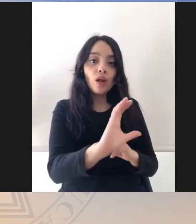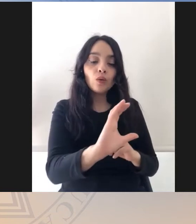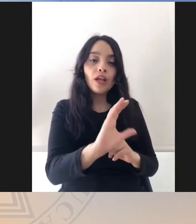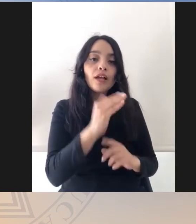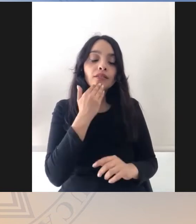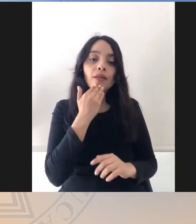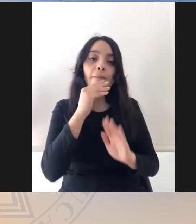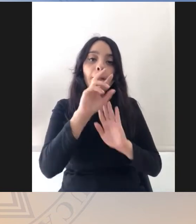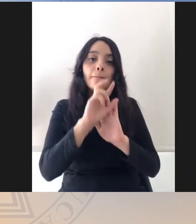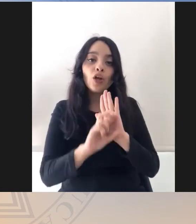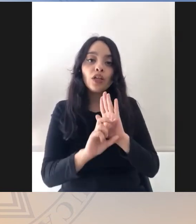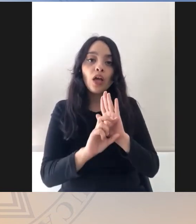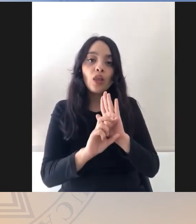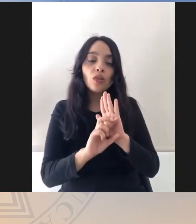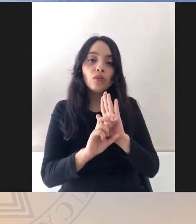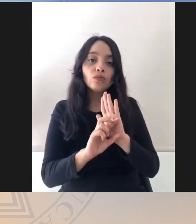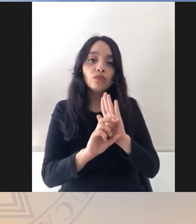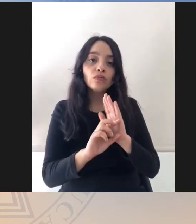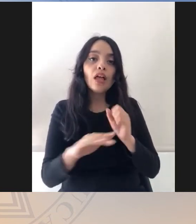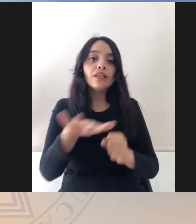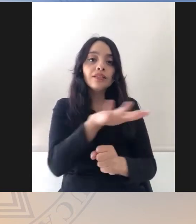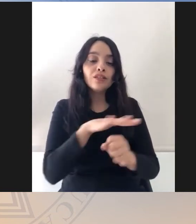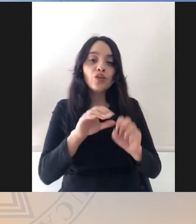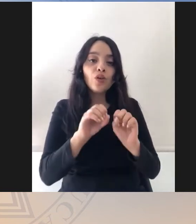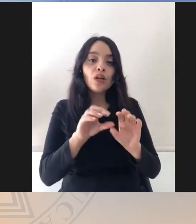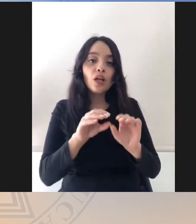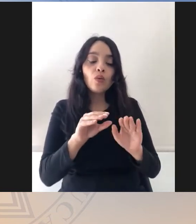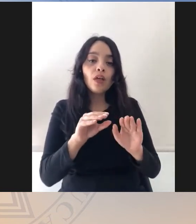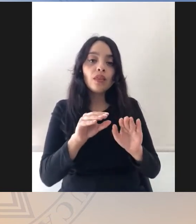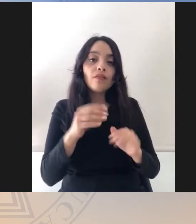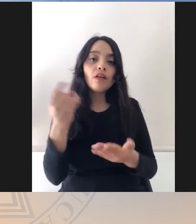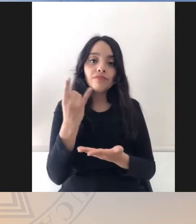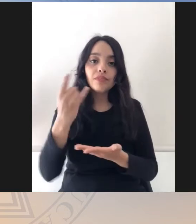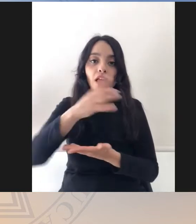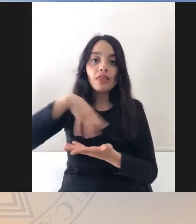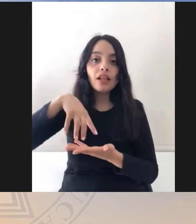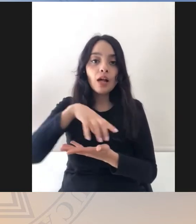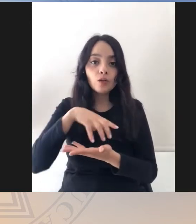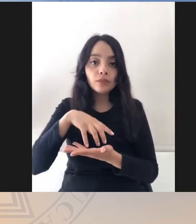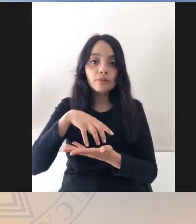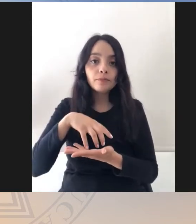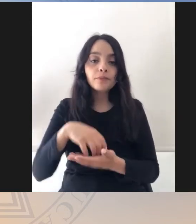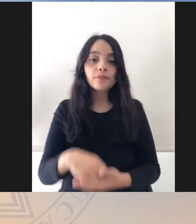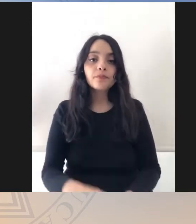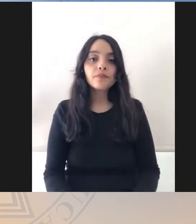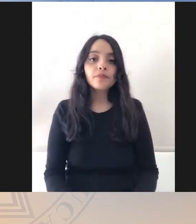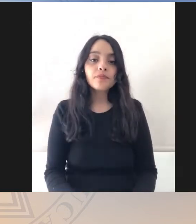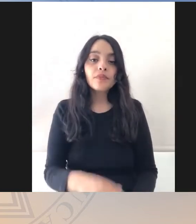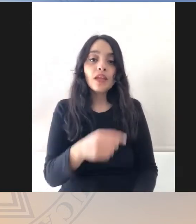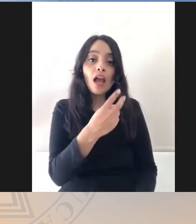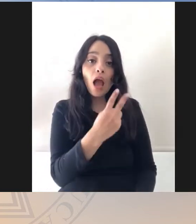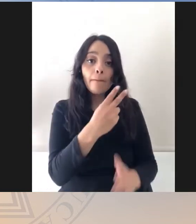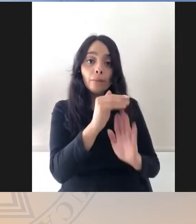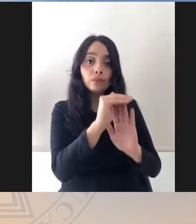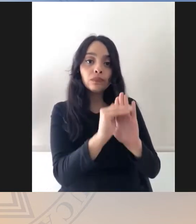extensión educativa de la Universidad Metropolitana de Ciencias de la Educación. Ambos proyectos están